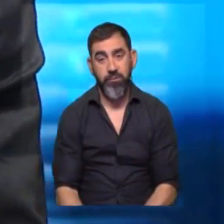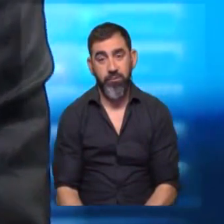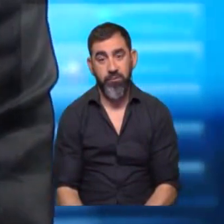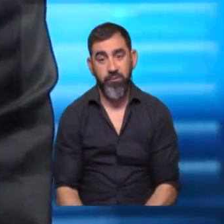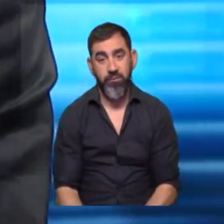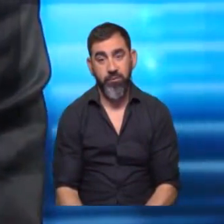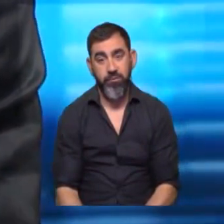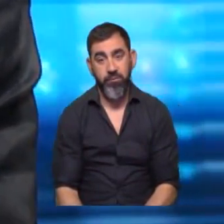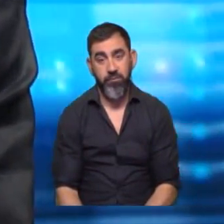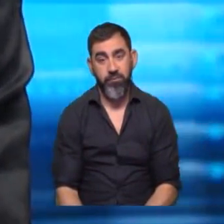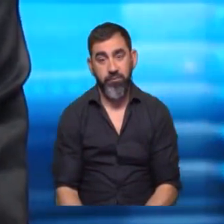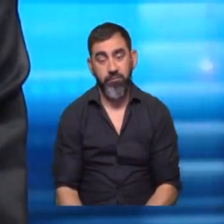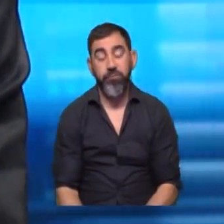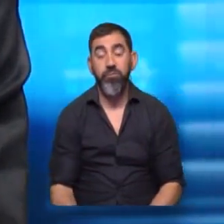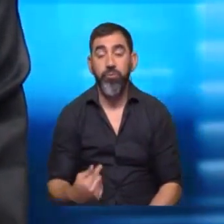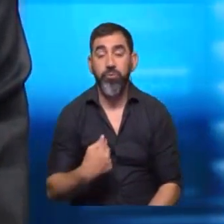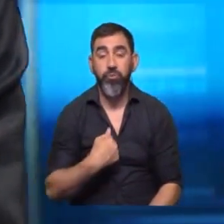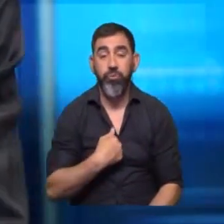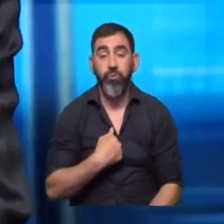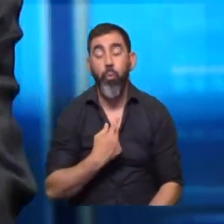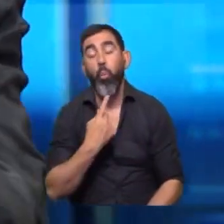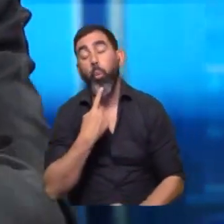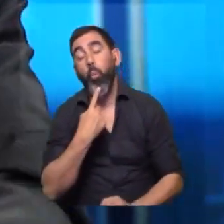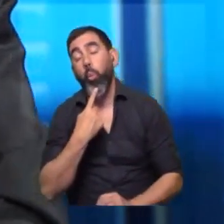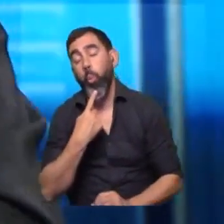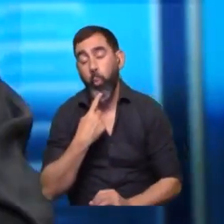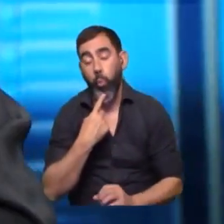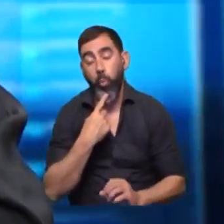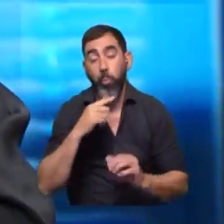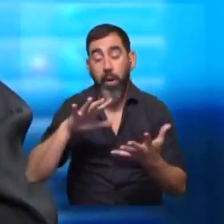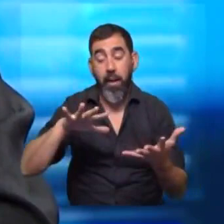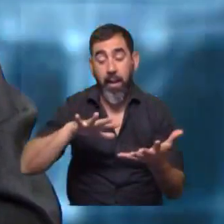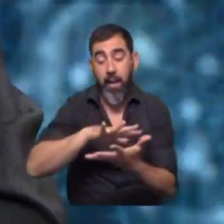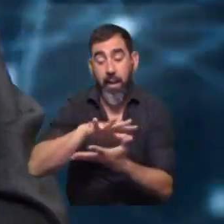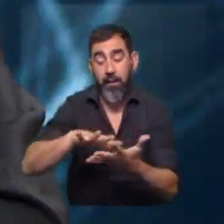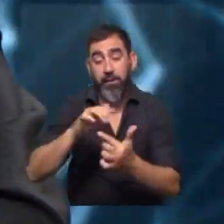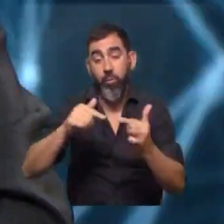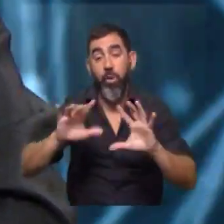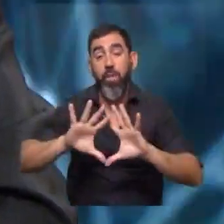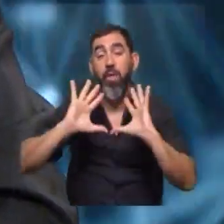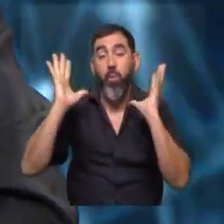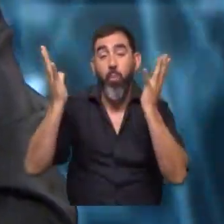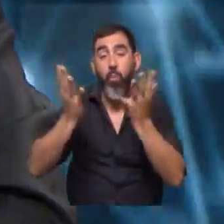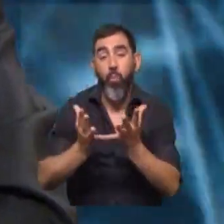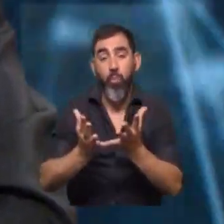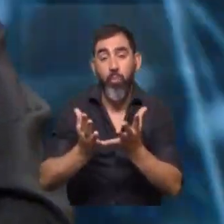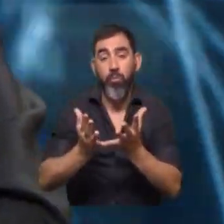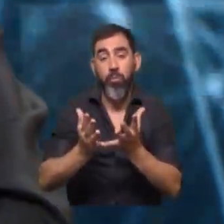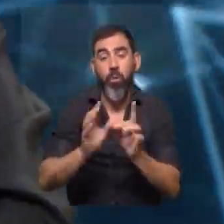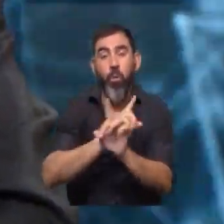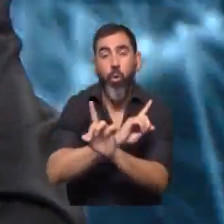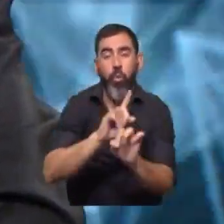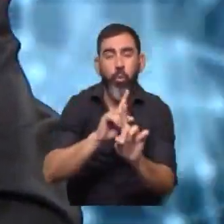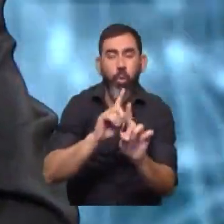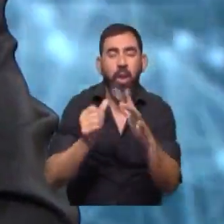Yo dudo que por las condiciones materiales del mundo, que nosotros podamos acercarnos a algo siquiera parecido a liderar en esto.